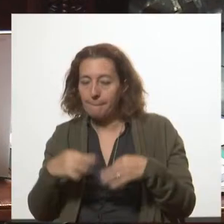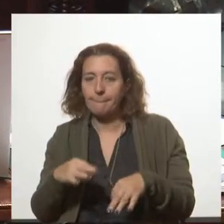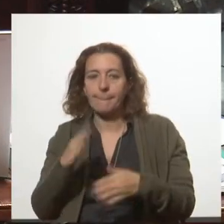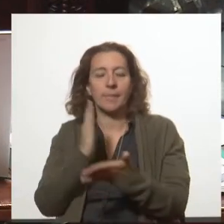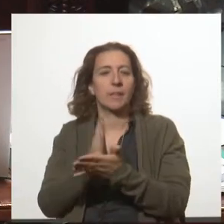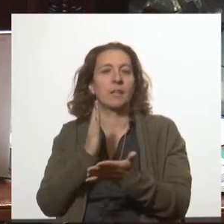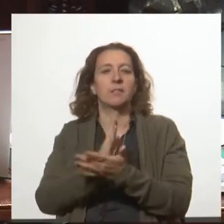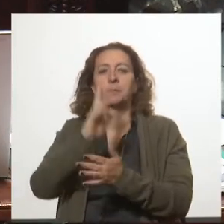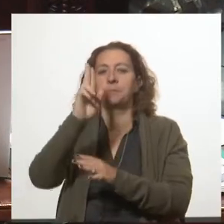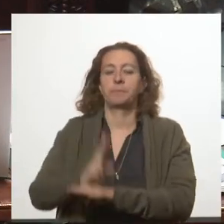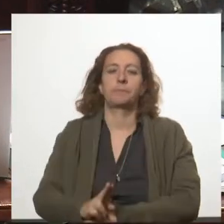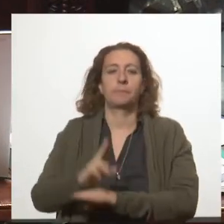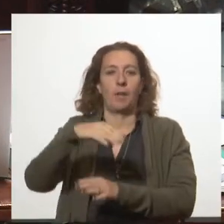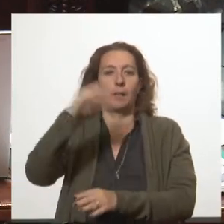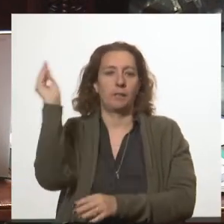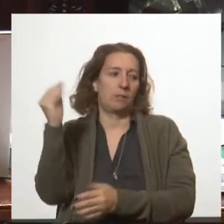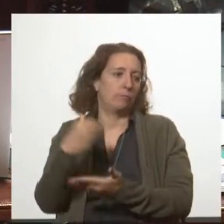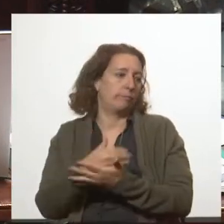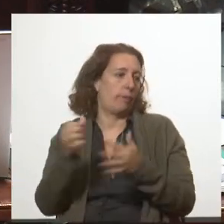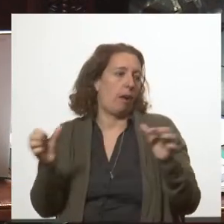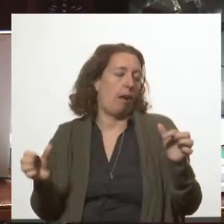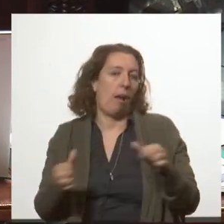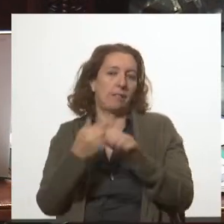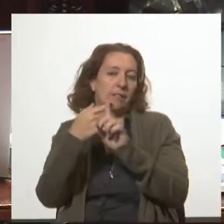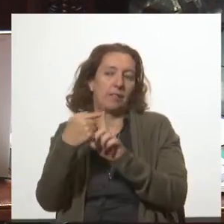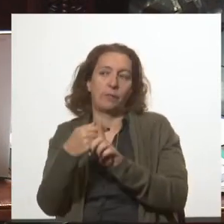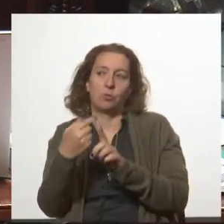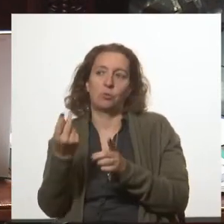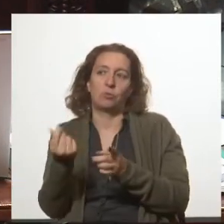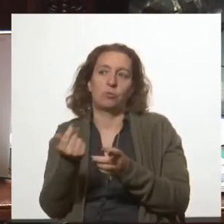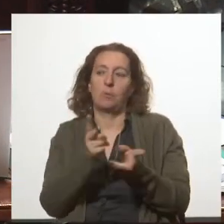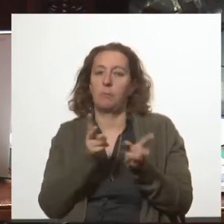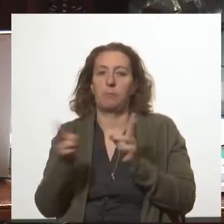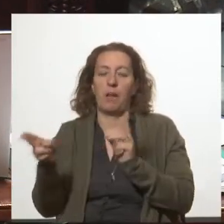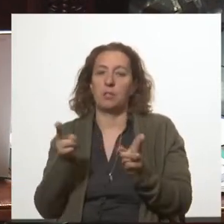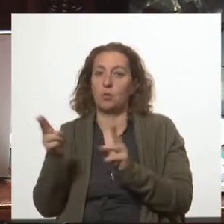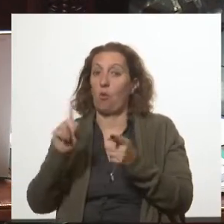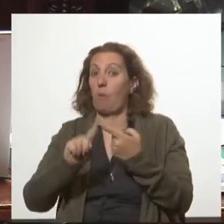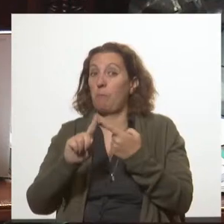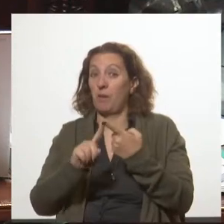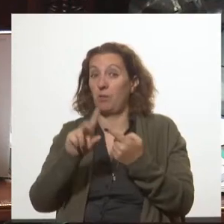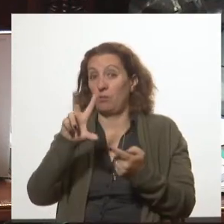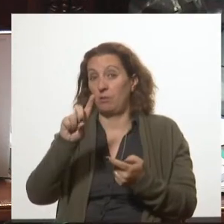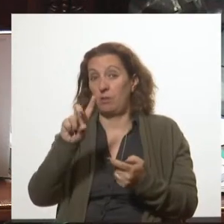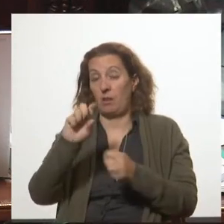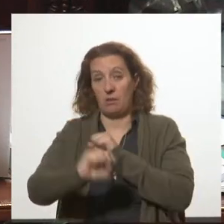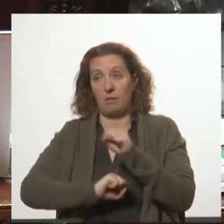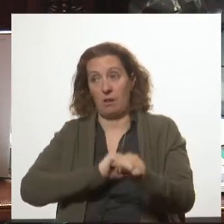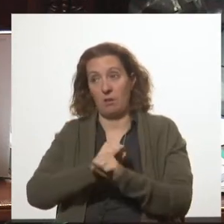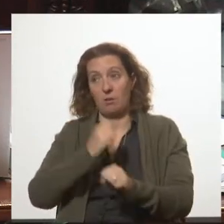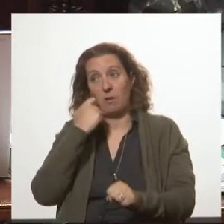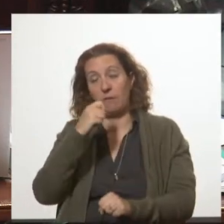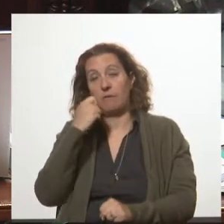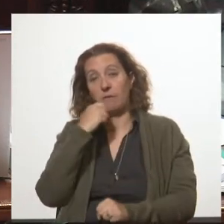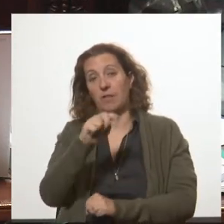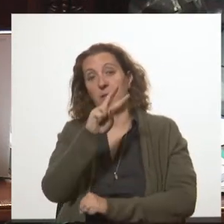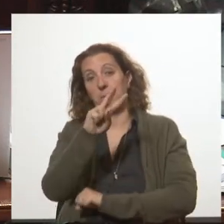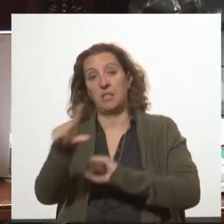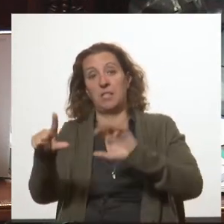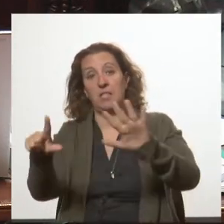antel son activos intangibles durante el plazo que dure este convenio que era de 30 años y restan 27